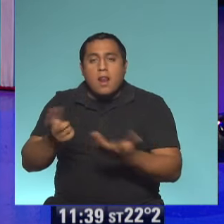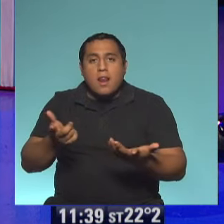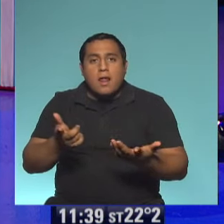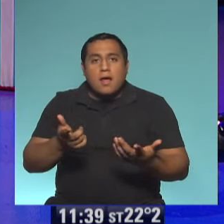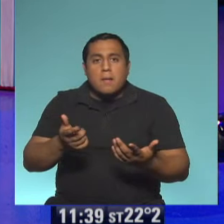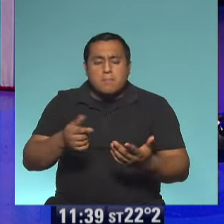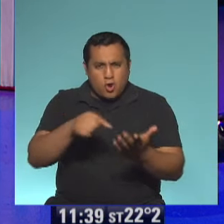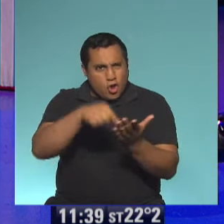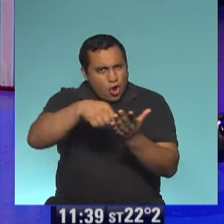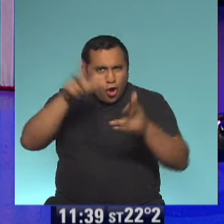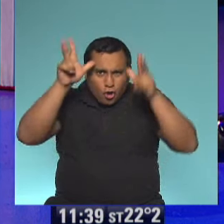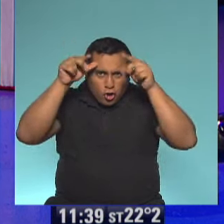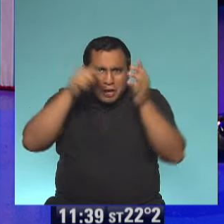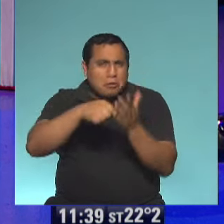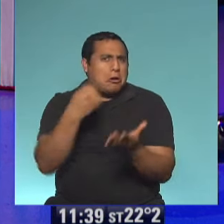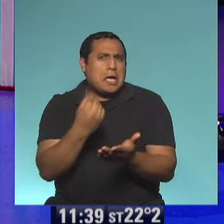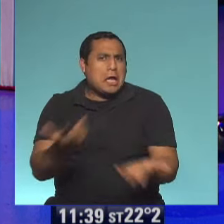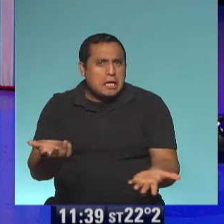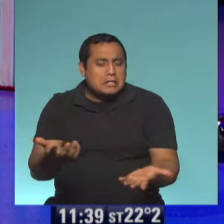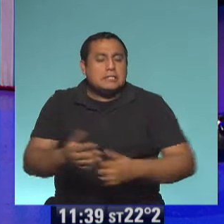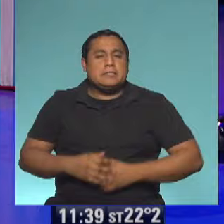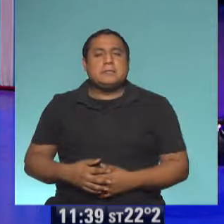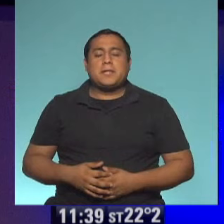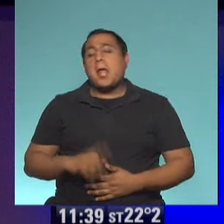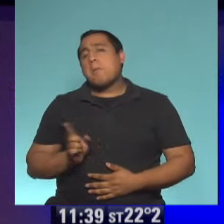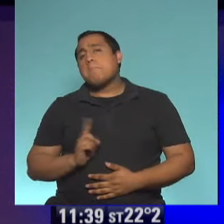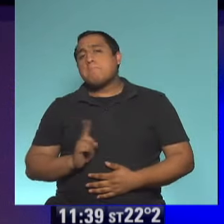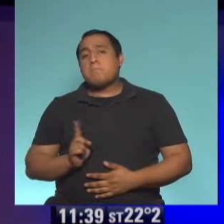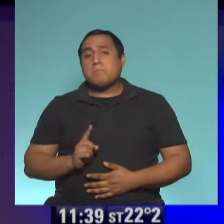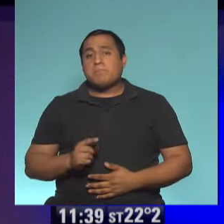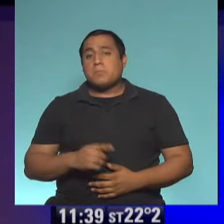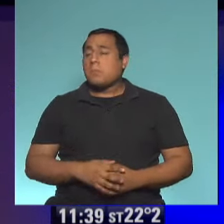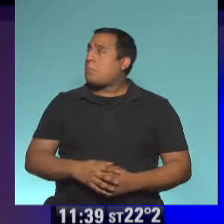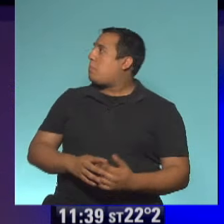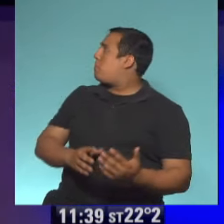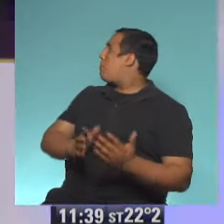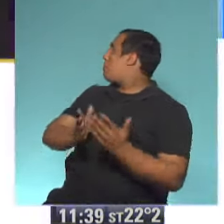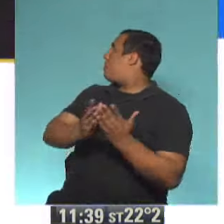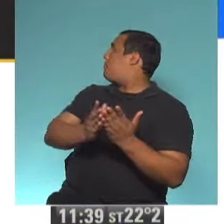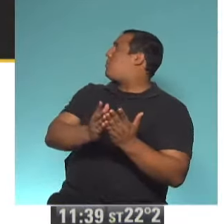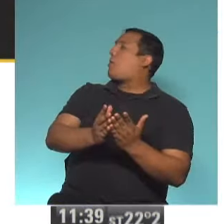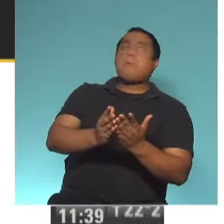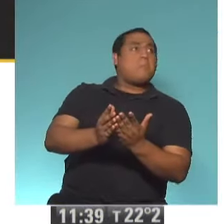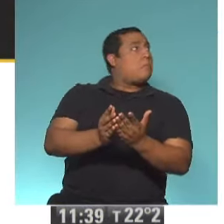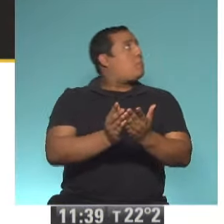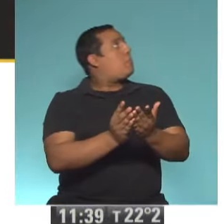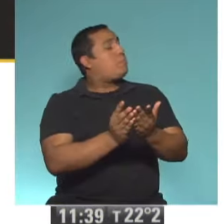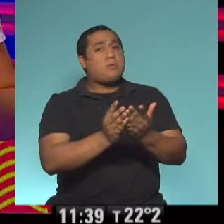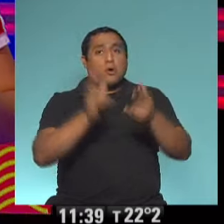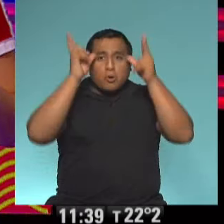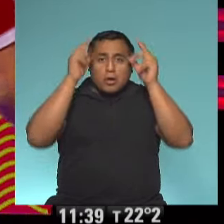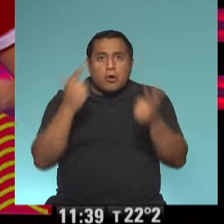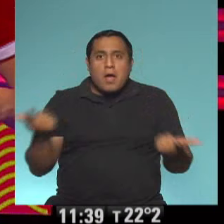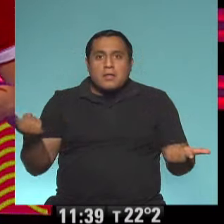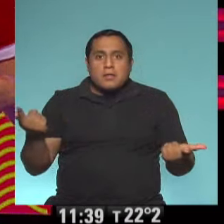¿De dónde salió ese conejo? No, aunque mires detrás de ti, no ves ningún conejo. Claro, la veo